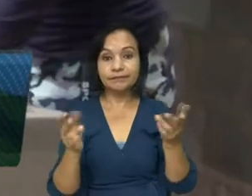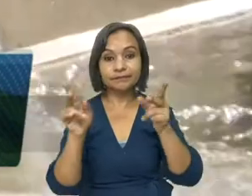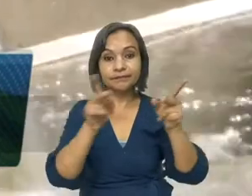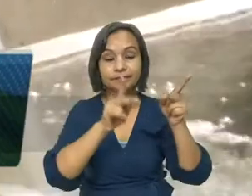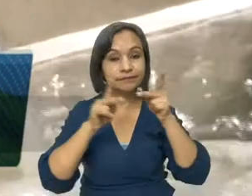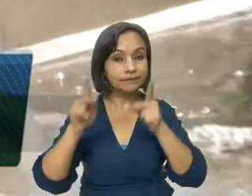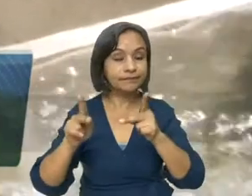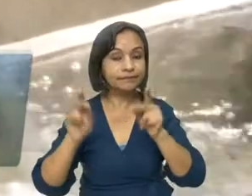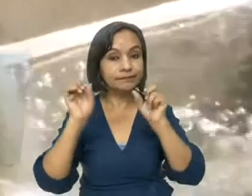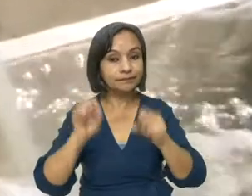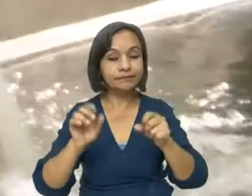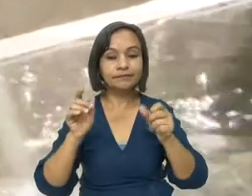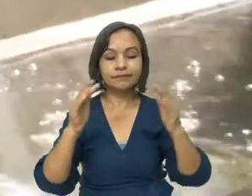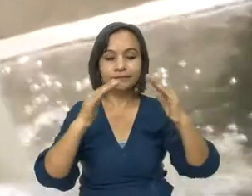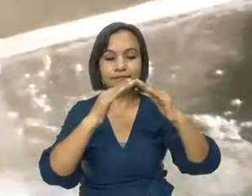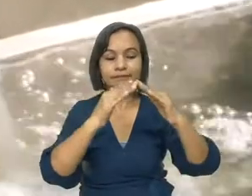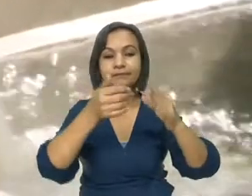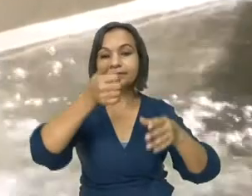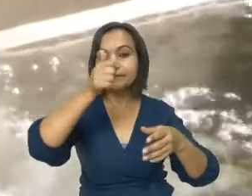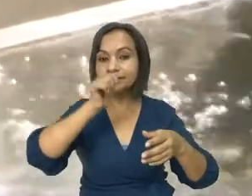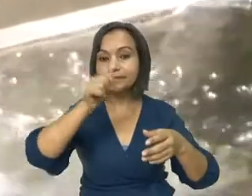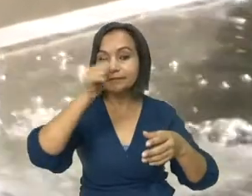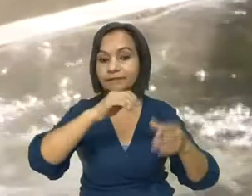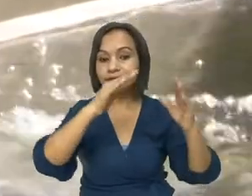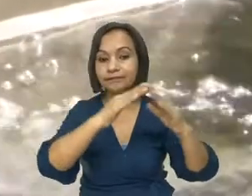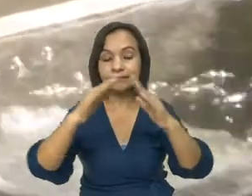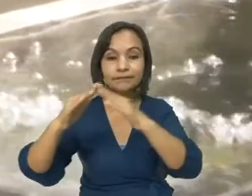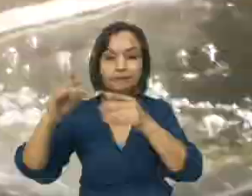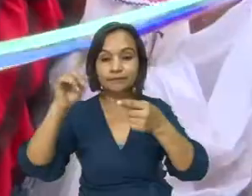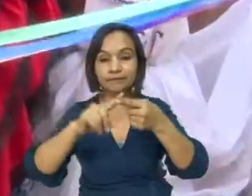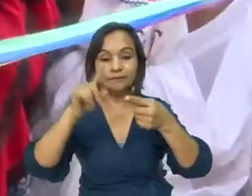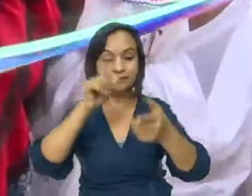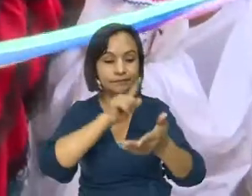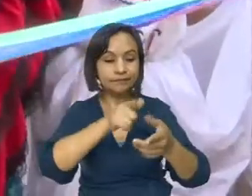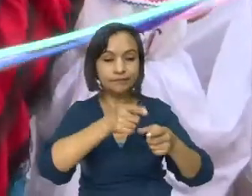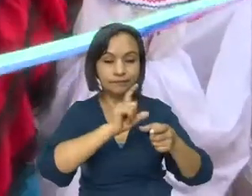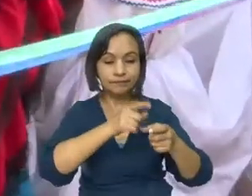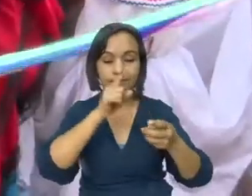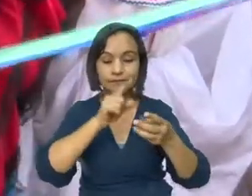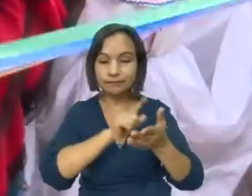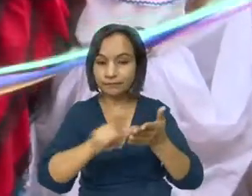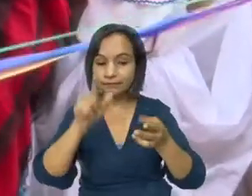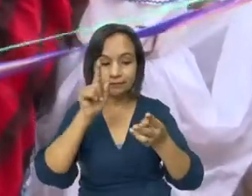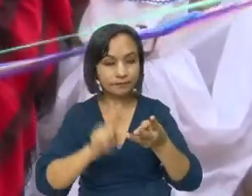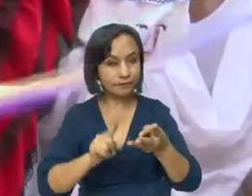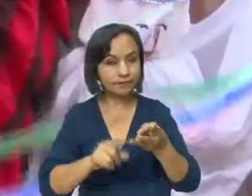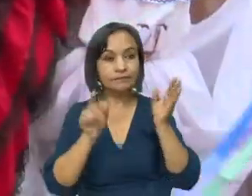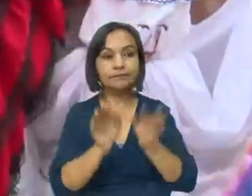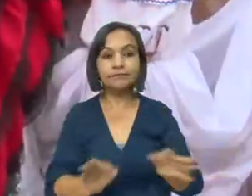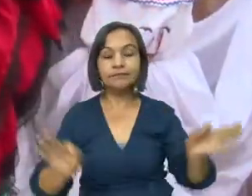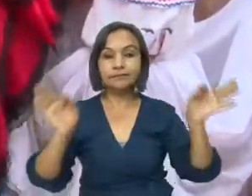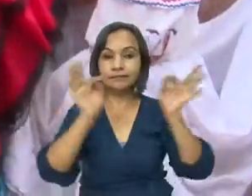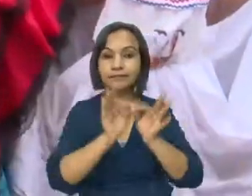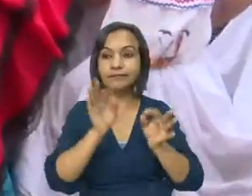gente tenga el acceso al agua y donde estén los tres componentes, agua, saneamiento y la higiene. Entonces, es muy